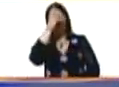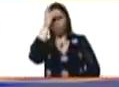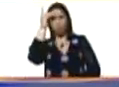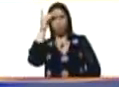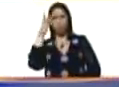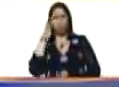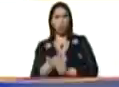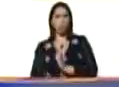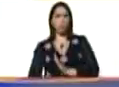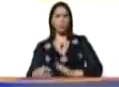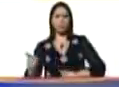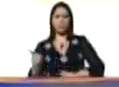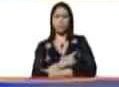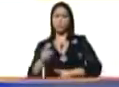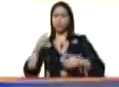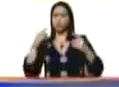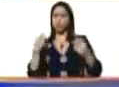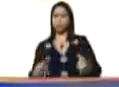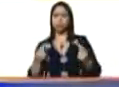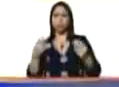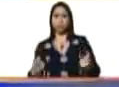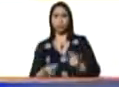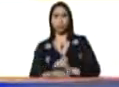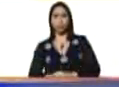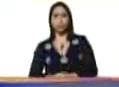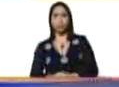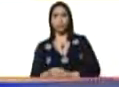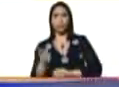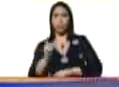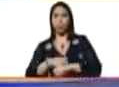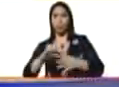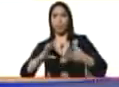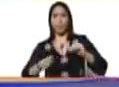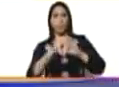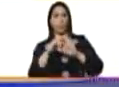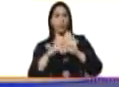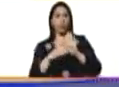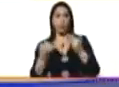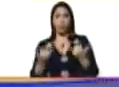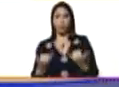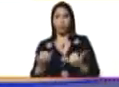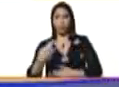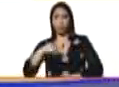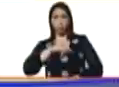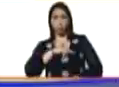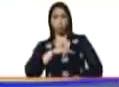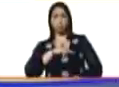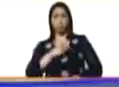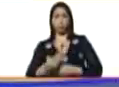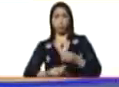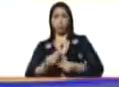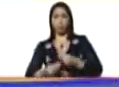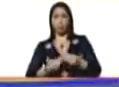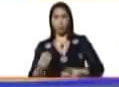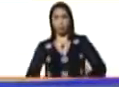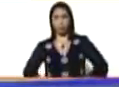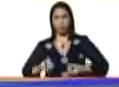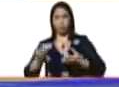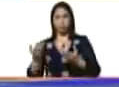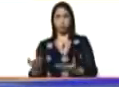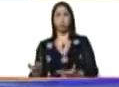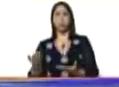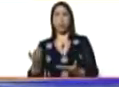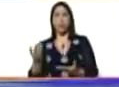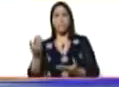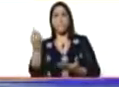de la tenacidad a la hora de adoptar medidas. Y aquí lo estamos haciendo. Traer inversiones a nuestro